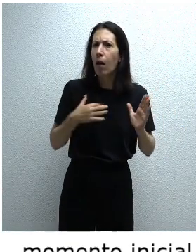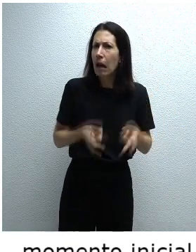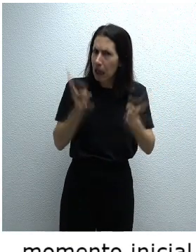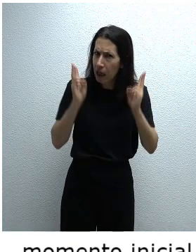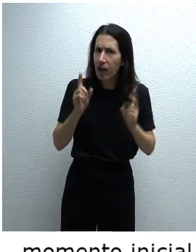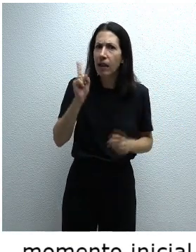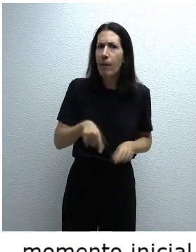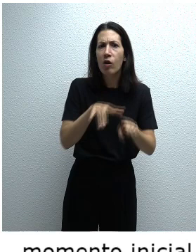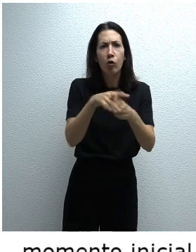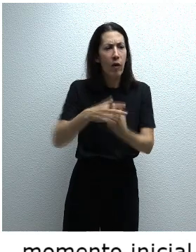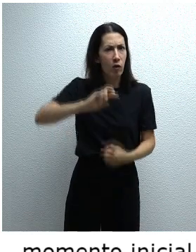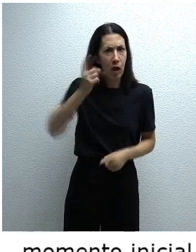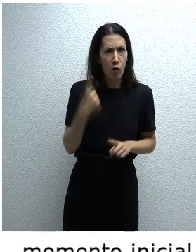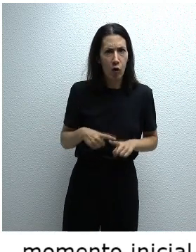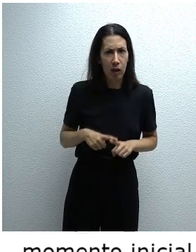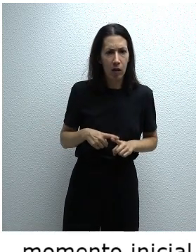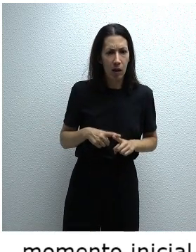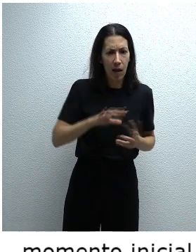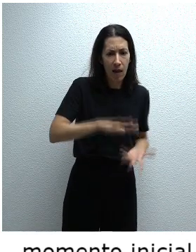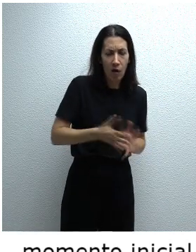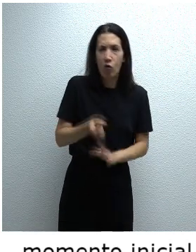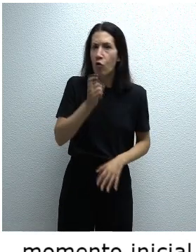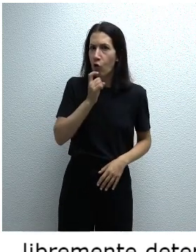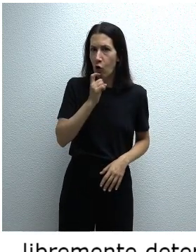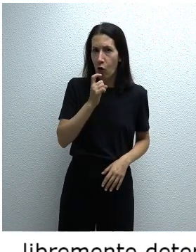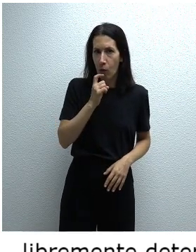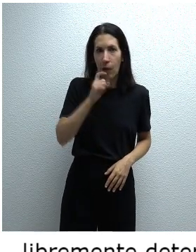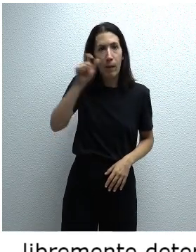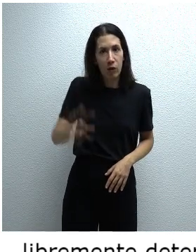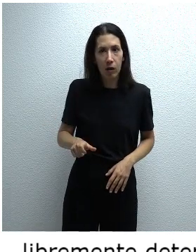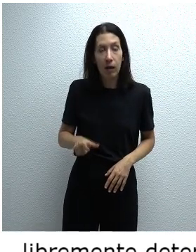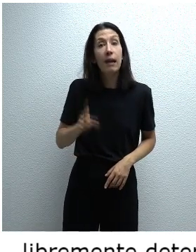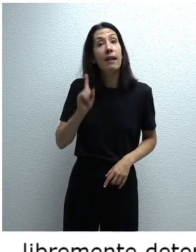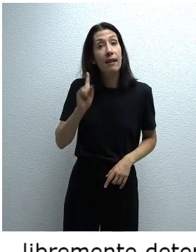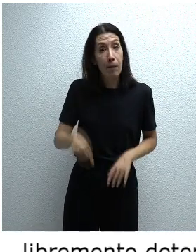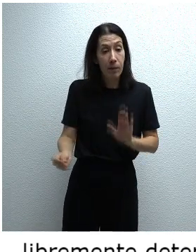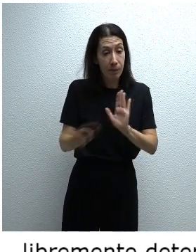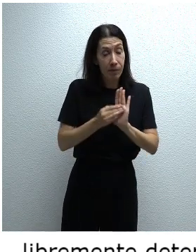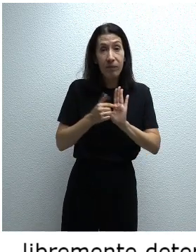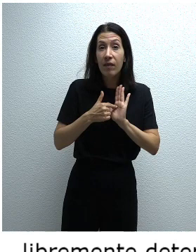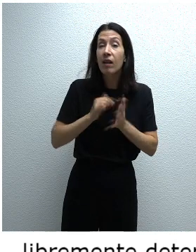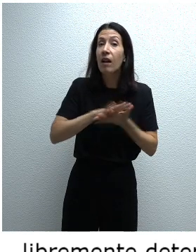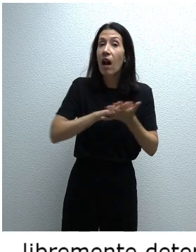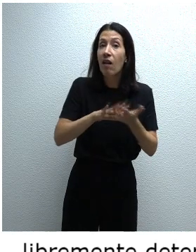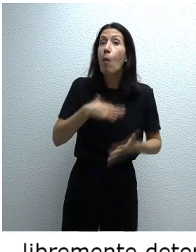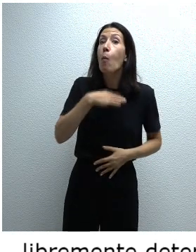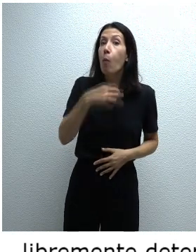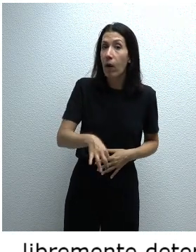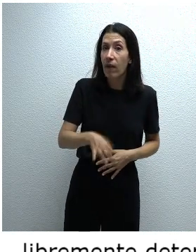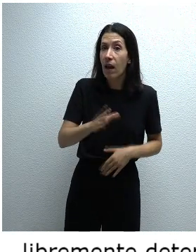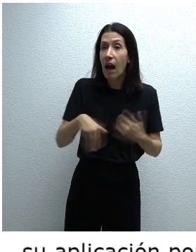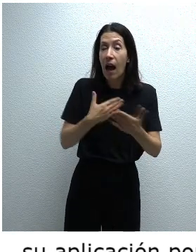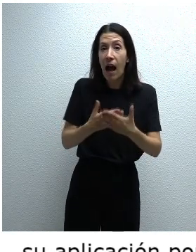las demás circunstancias que rodean su aplicación por parte de la persona. Se prevé expresamente la posibilidad de recurrir a un